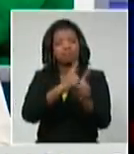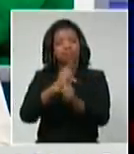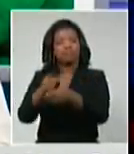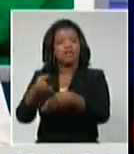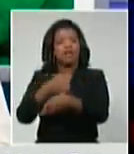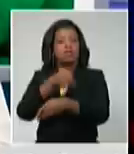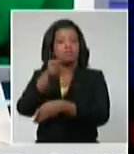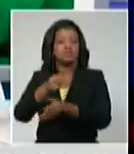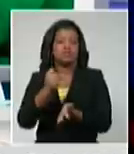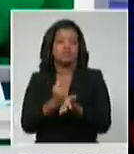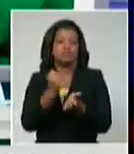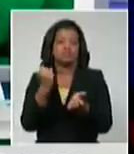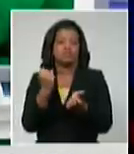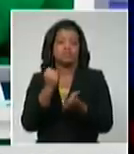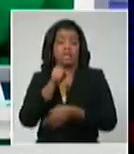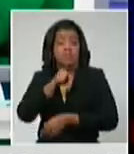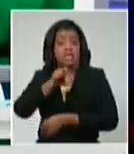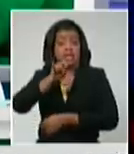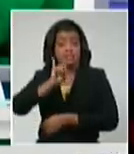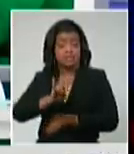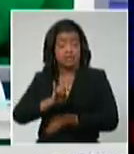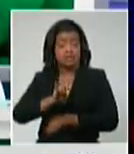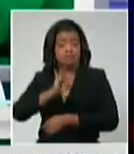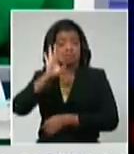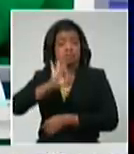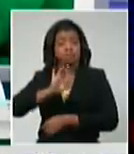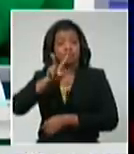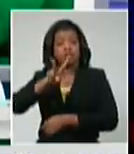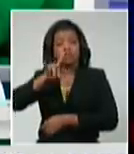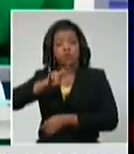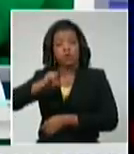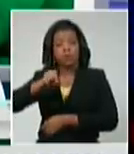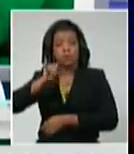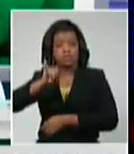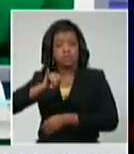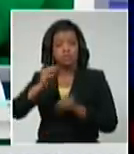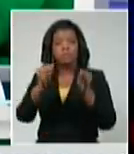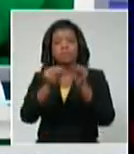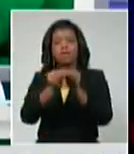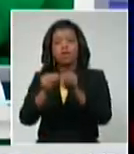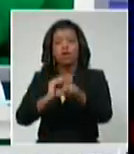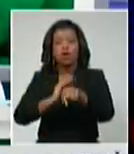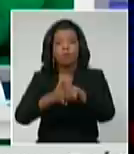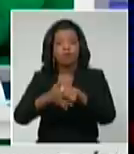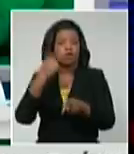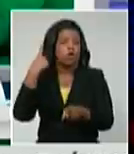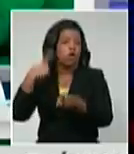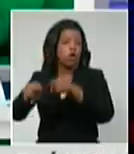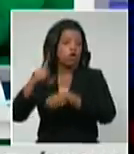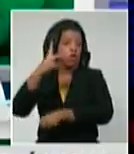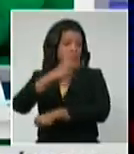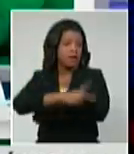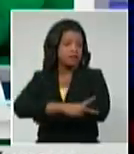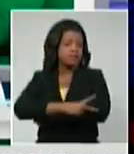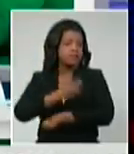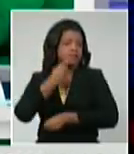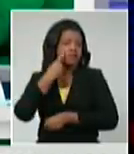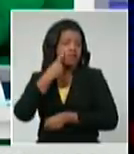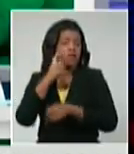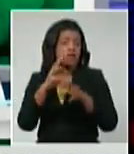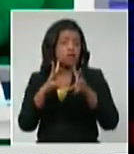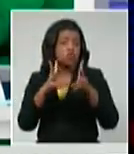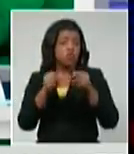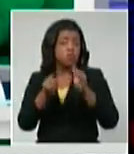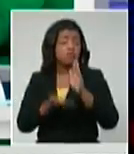16, 29,6, con fuente de infección en el exterior. Como ustedes ven, es un número bastante